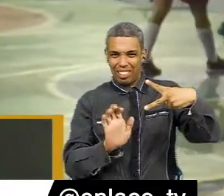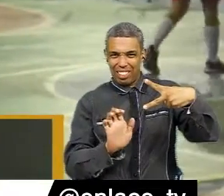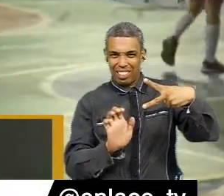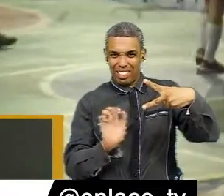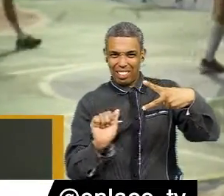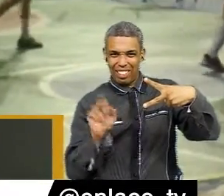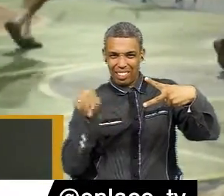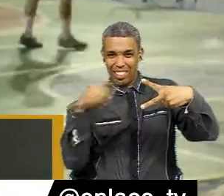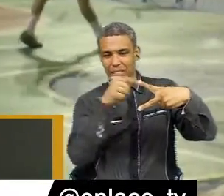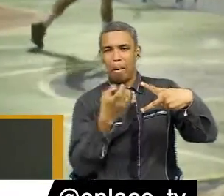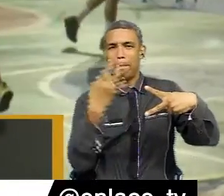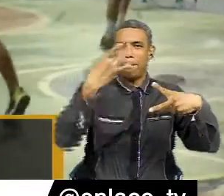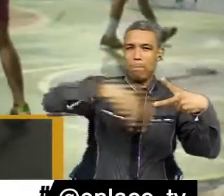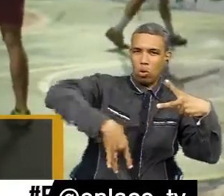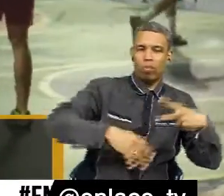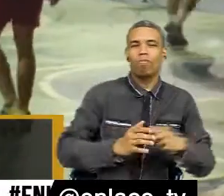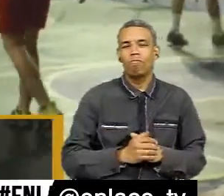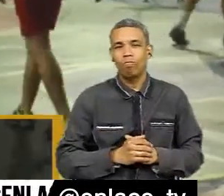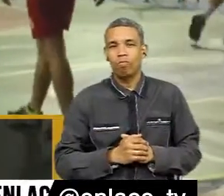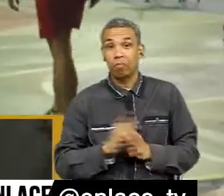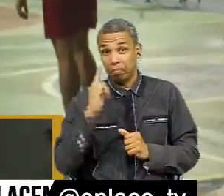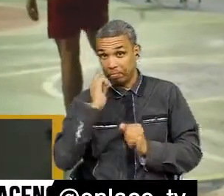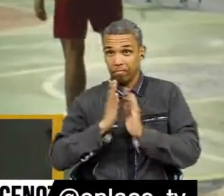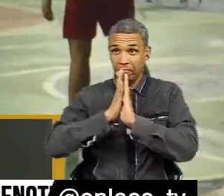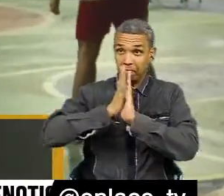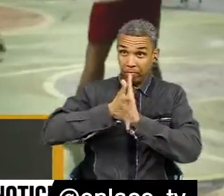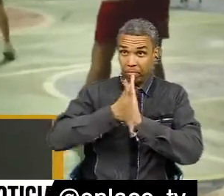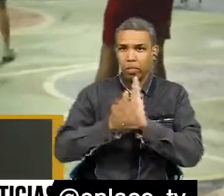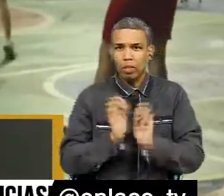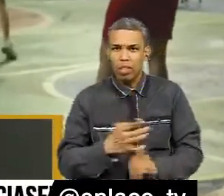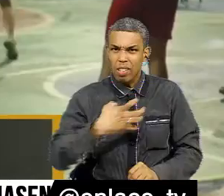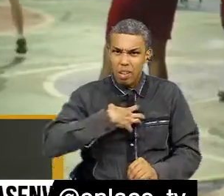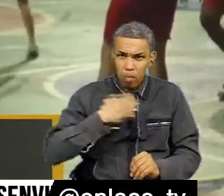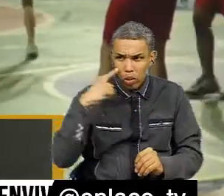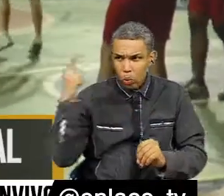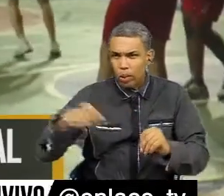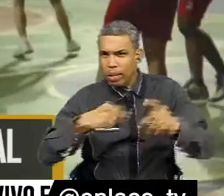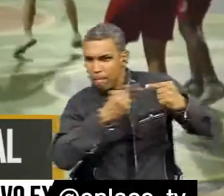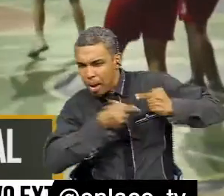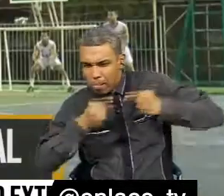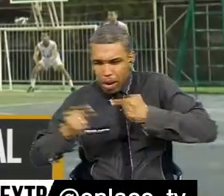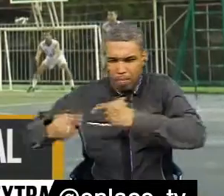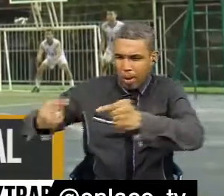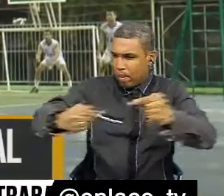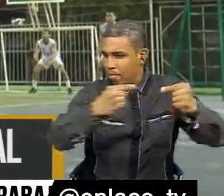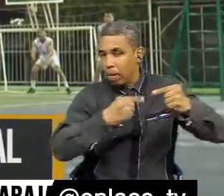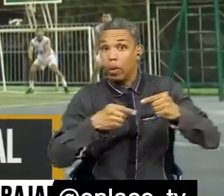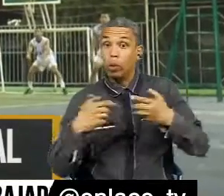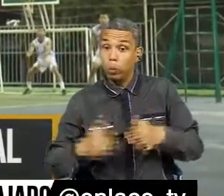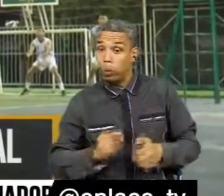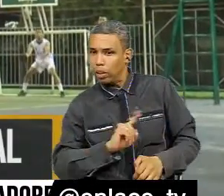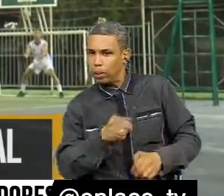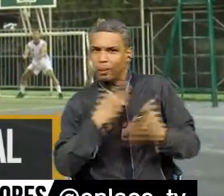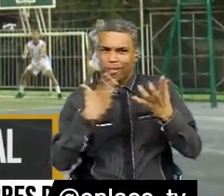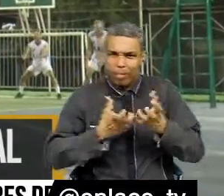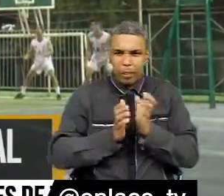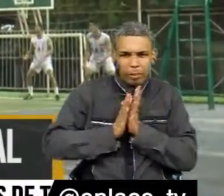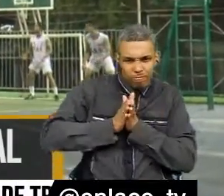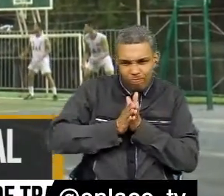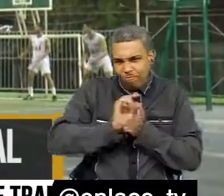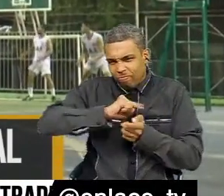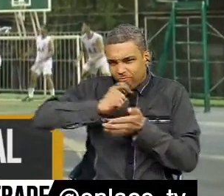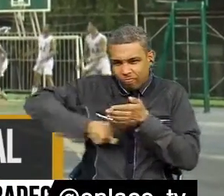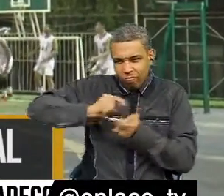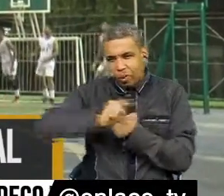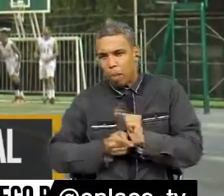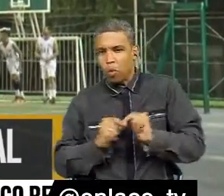torneo es muy bueno porque se está viendo el interés y el empeño que están haciendo los equipos por mejorar su nivel. Se está viendo que todos los equipos